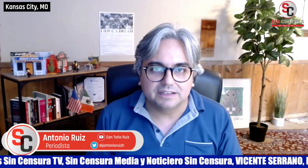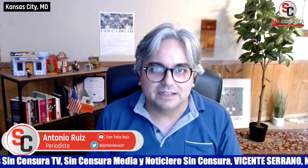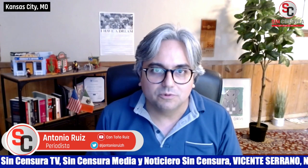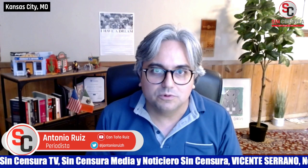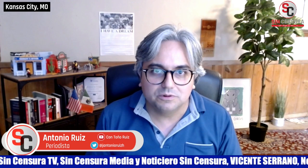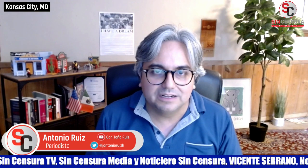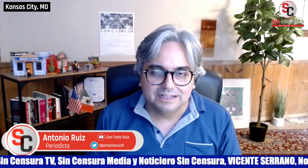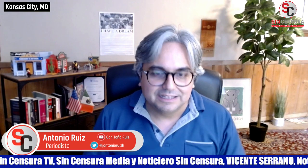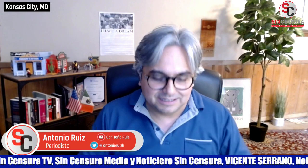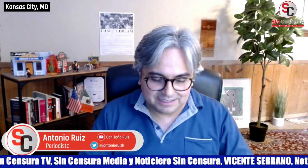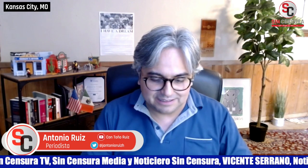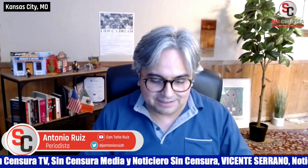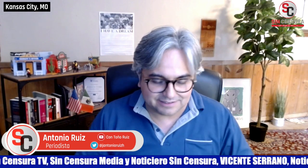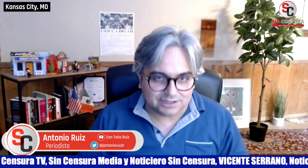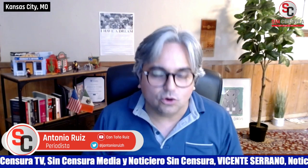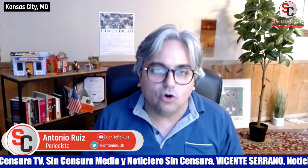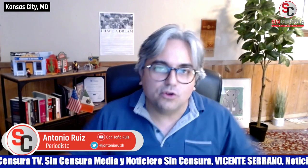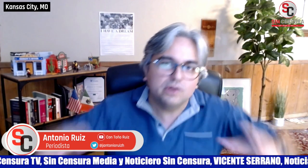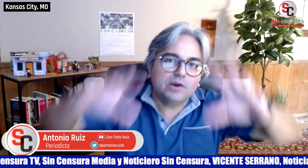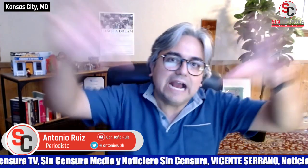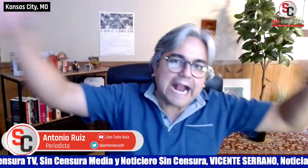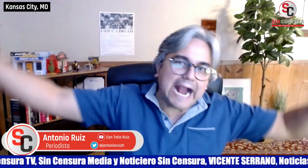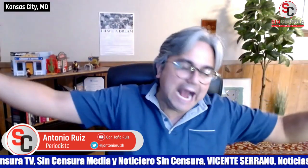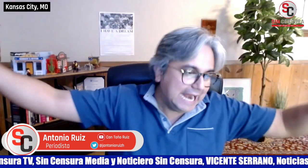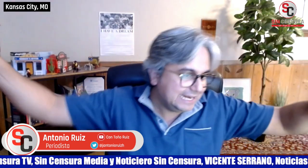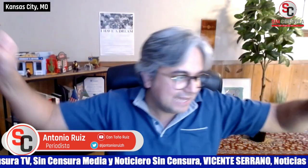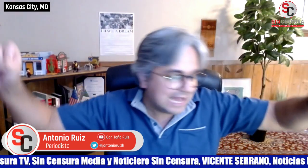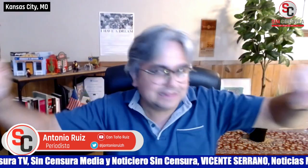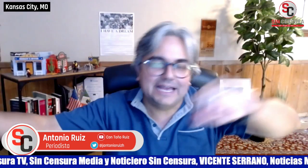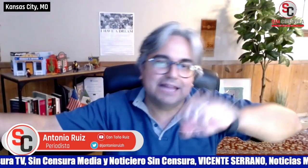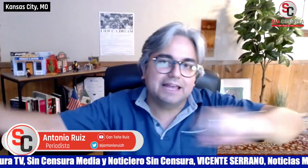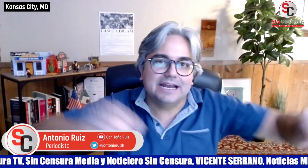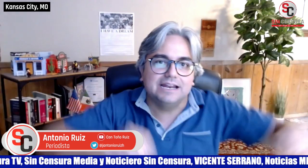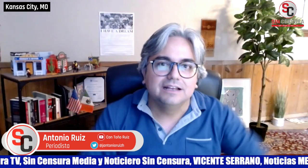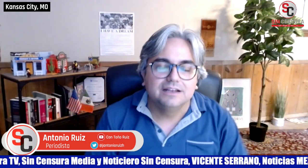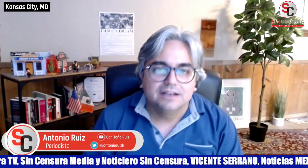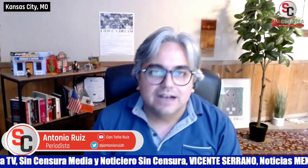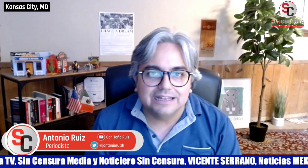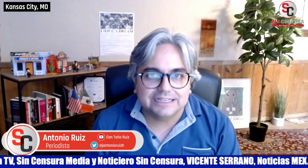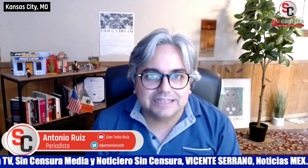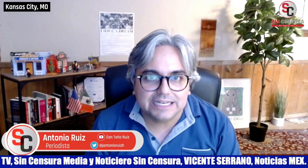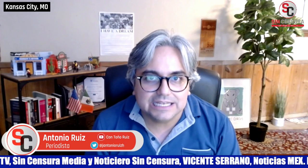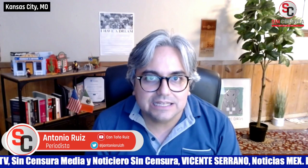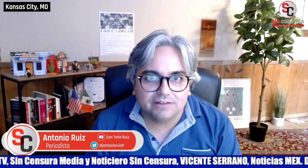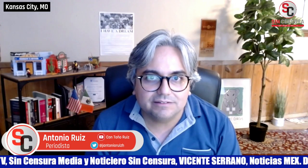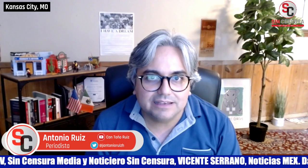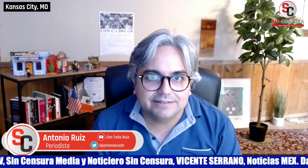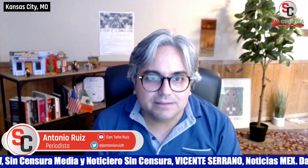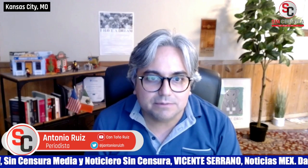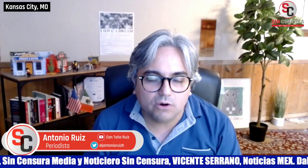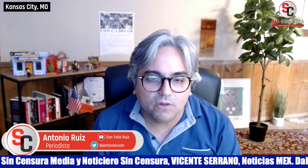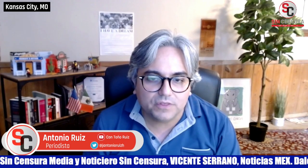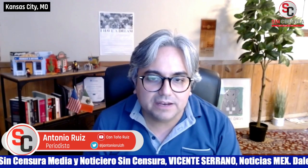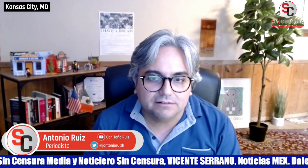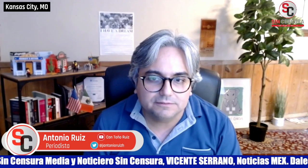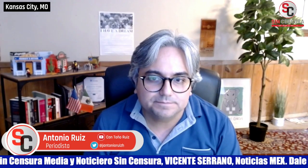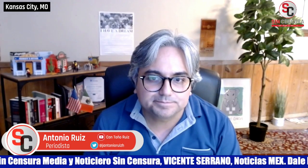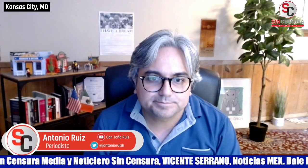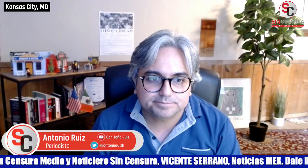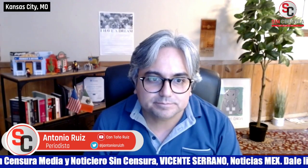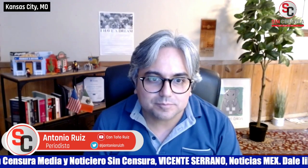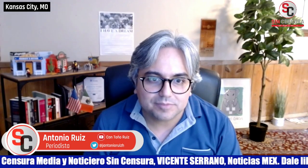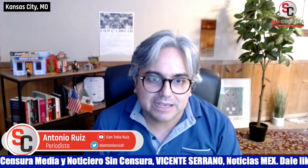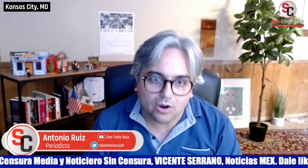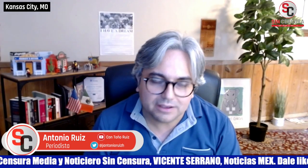pues, de escritorio en un hangar y ya traían ahí al detenido así exhibidote, ¿no?